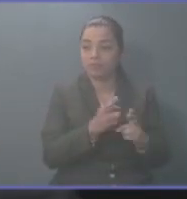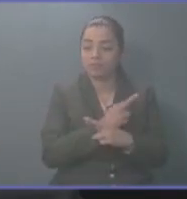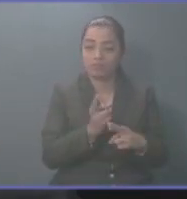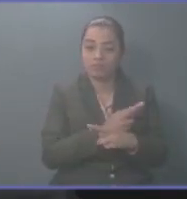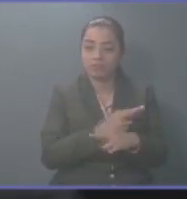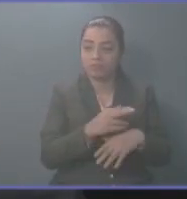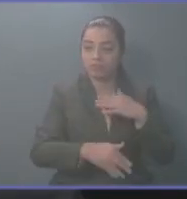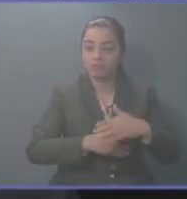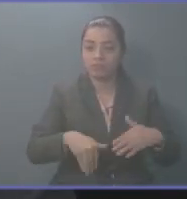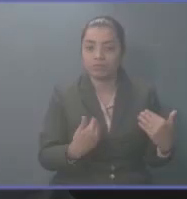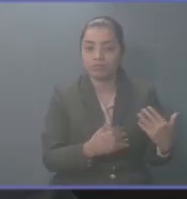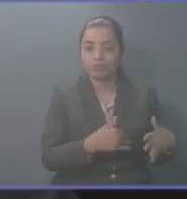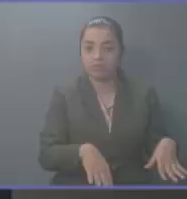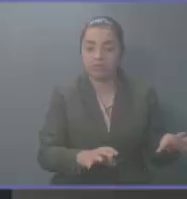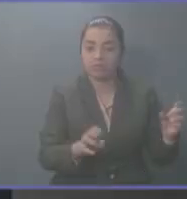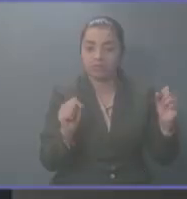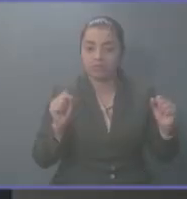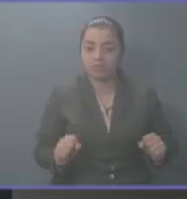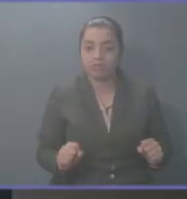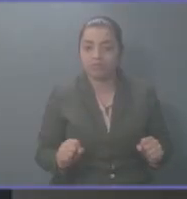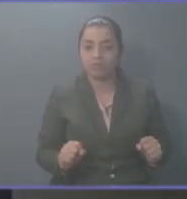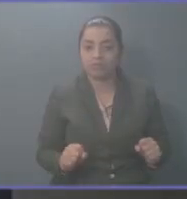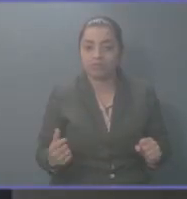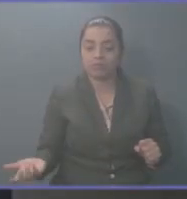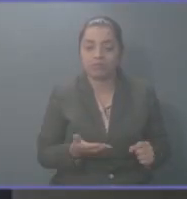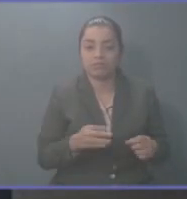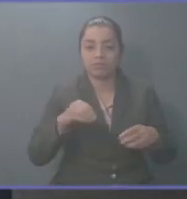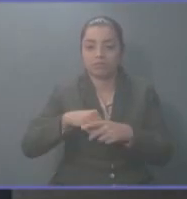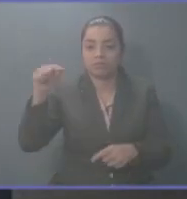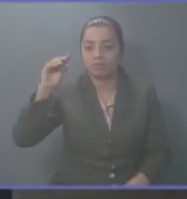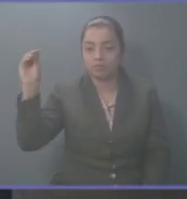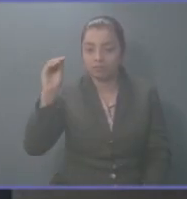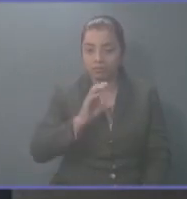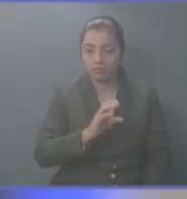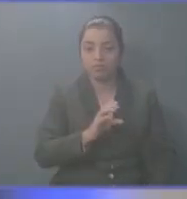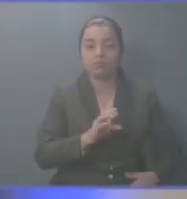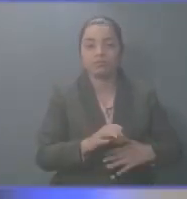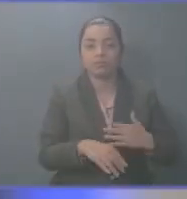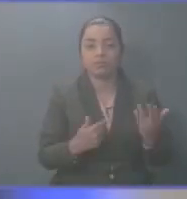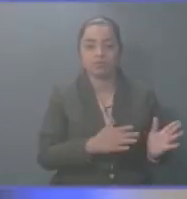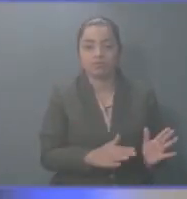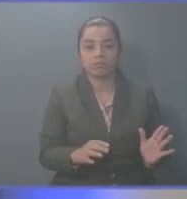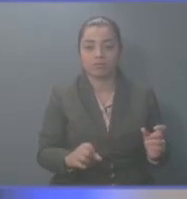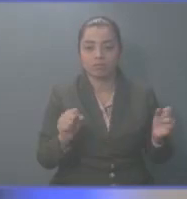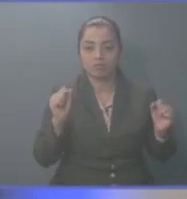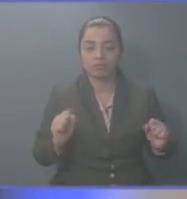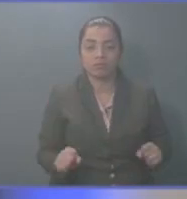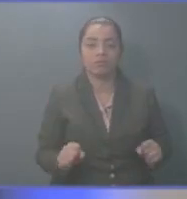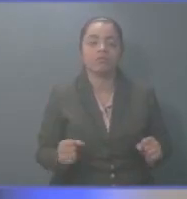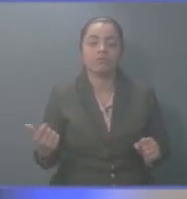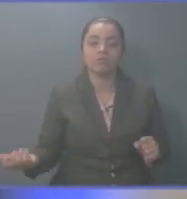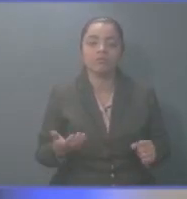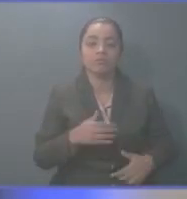así, porque al final no se supo qué pasó con el préstamo, con los préstamos. Fíjate qué curioso, y ahí es lo que yo